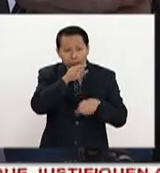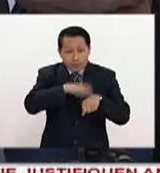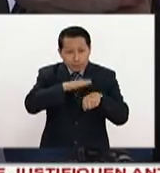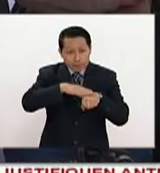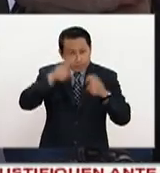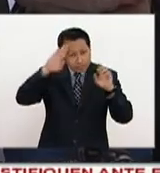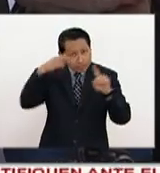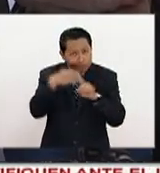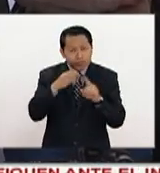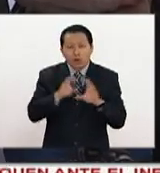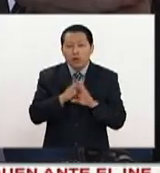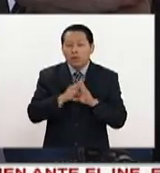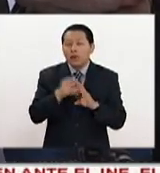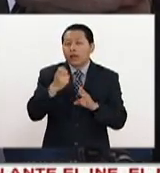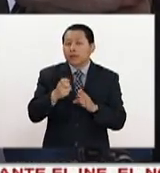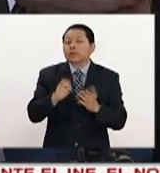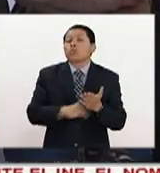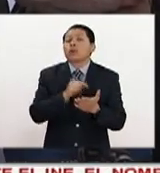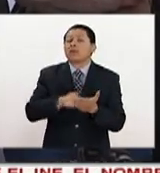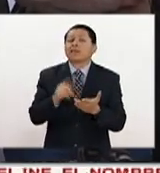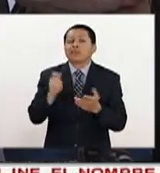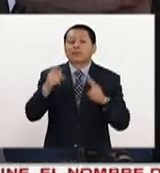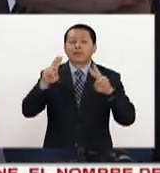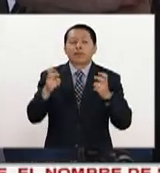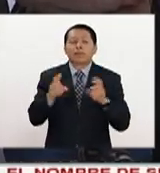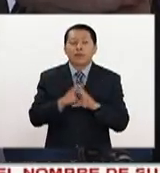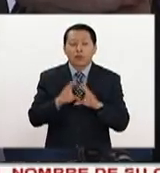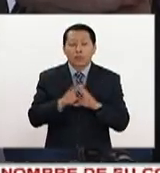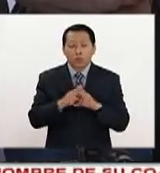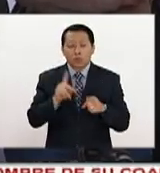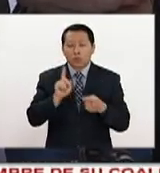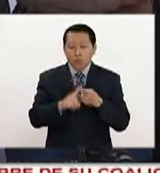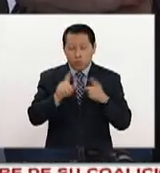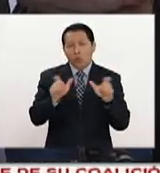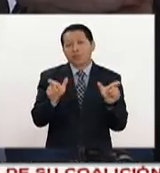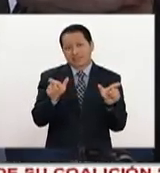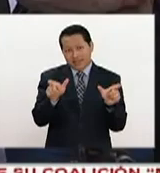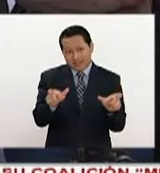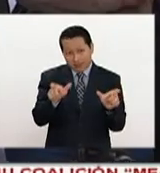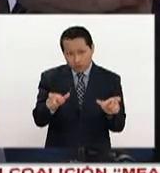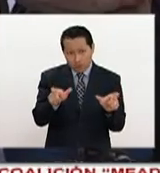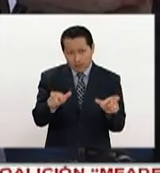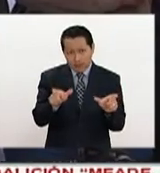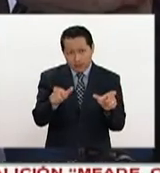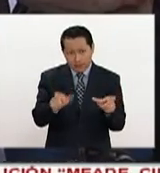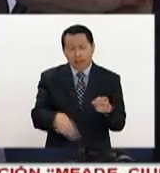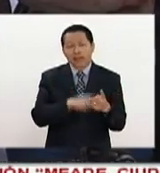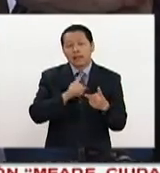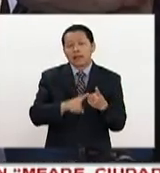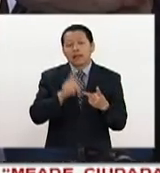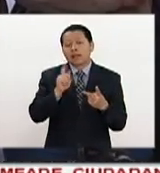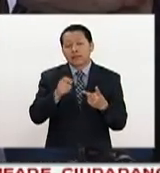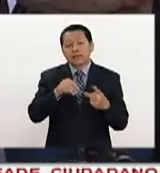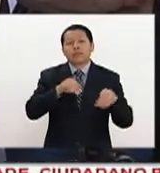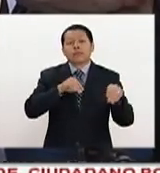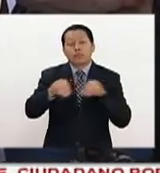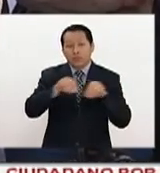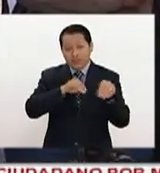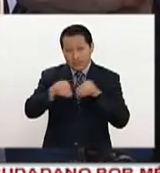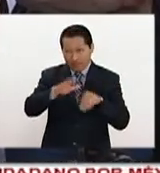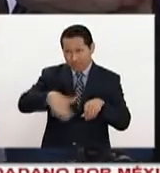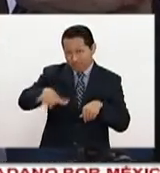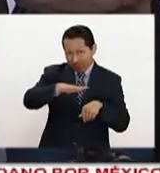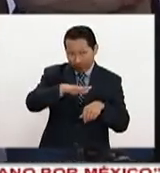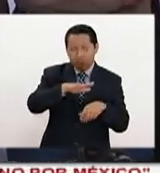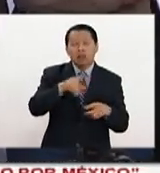y particularmente en estas zonas es el tema de la seguridad pública, el tema de la movilidad,